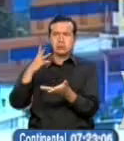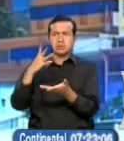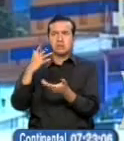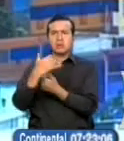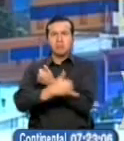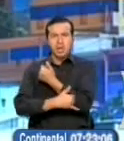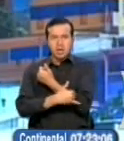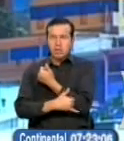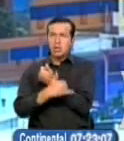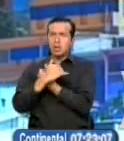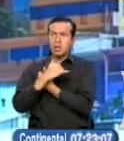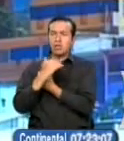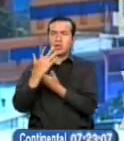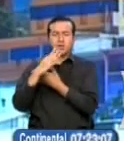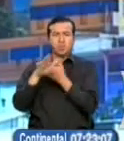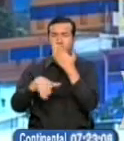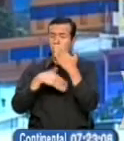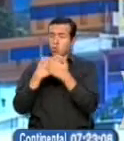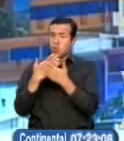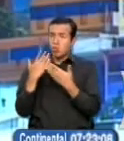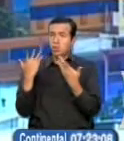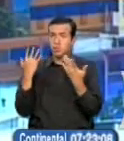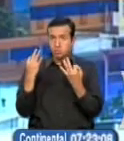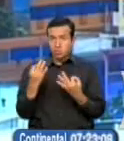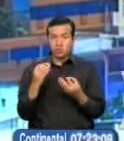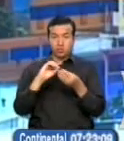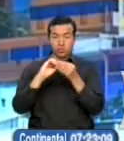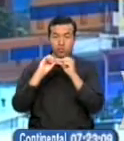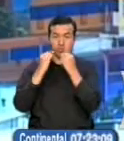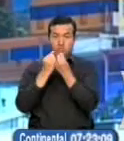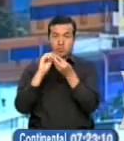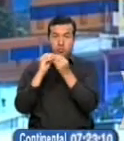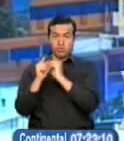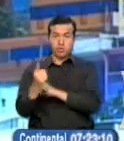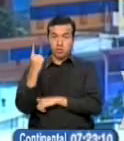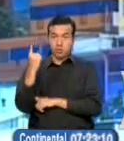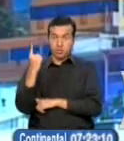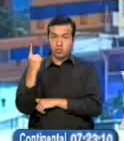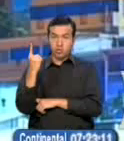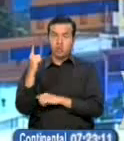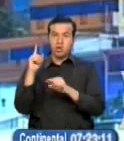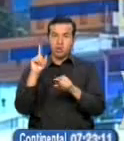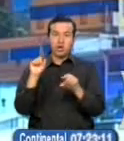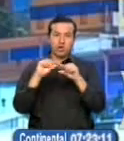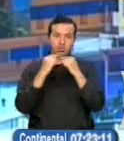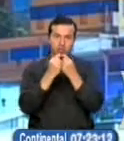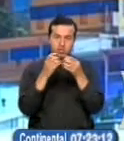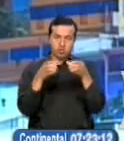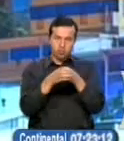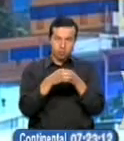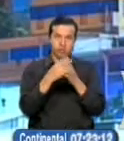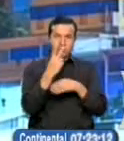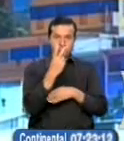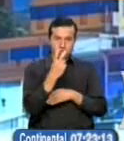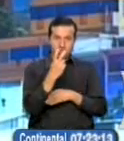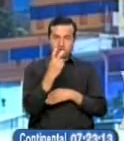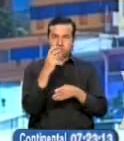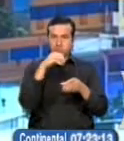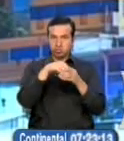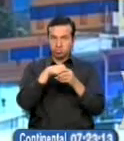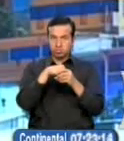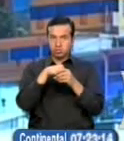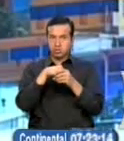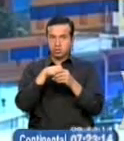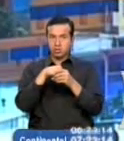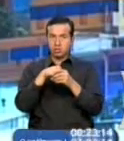en ese sentido es que la invitación del Centro Democrático, que forma parte de una alianza con la izquierda democrática, no es parte de Acuerdo